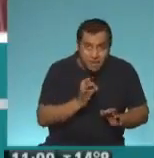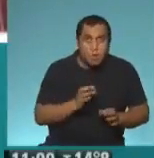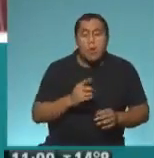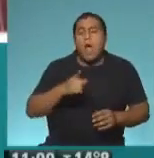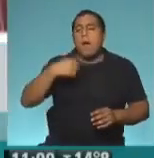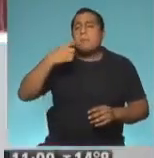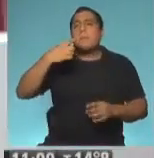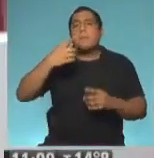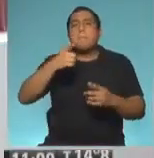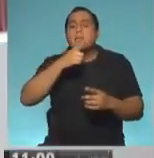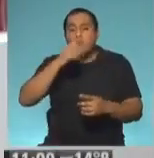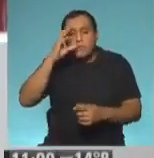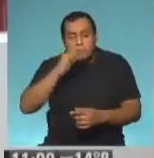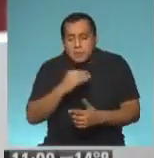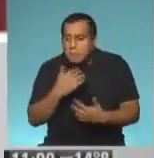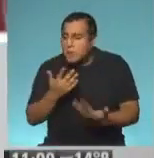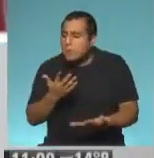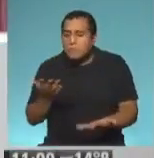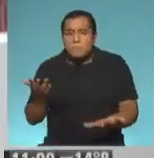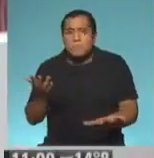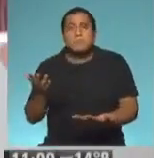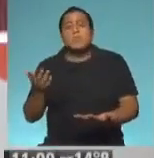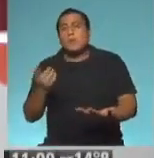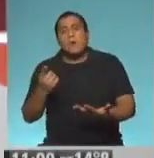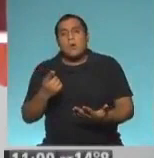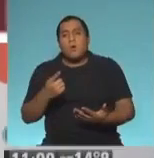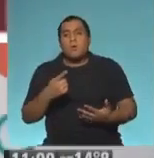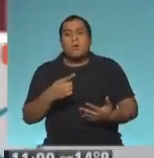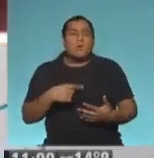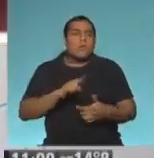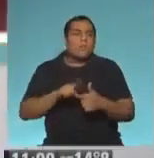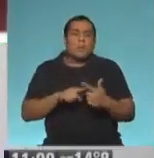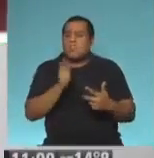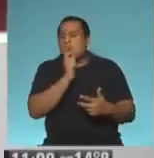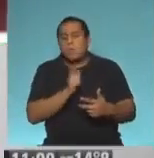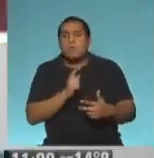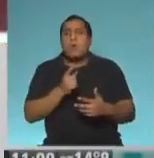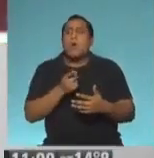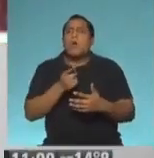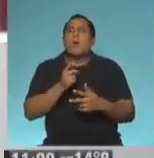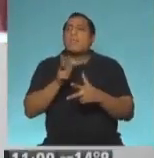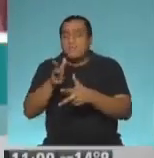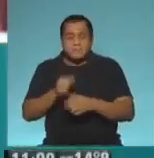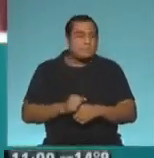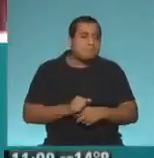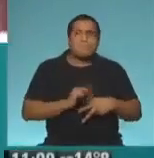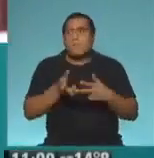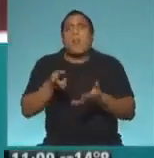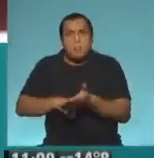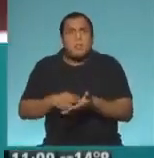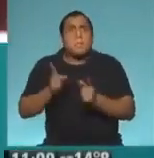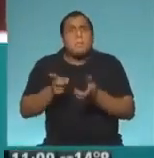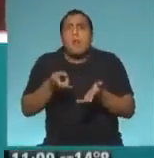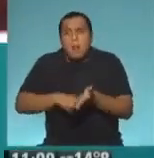adquiridas previamente, tener ciertos intereses restringidos y repetitivos o dificultades para soportar